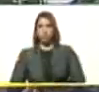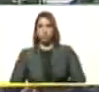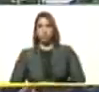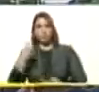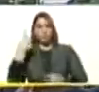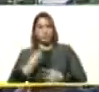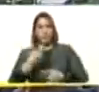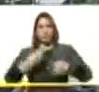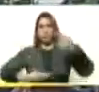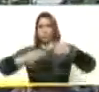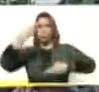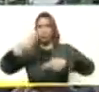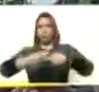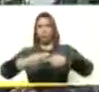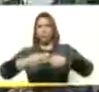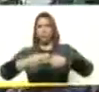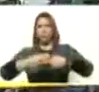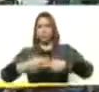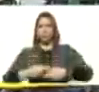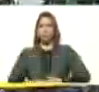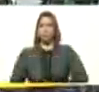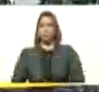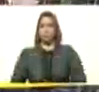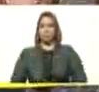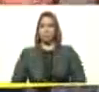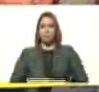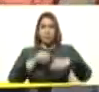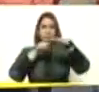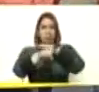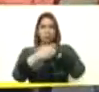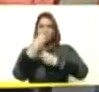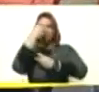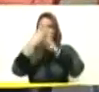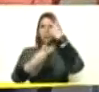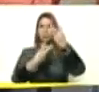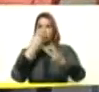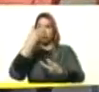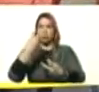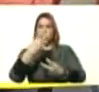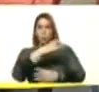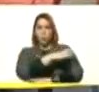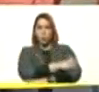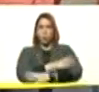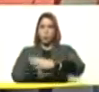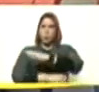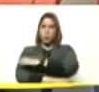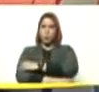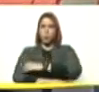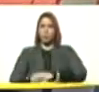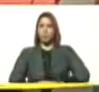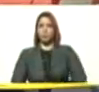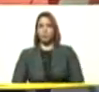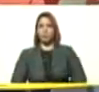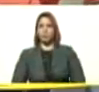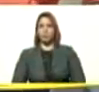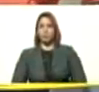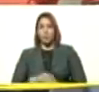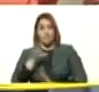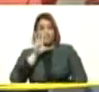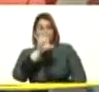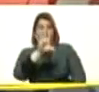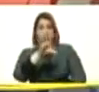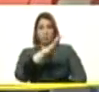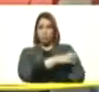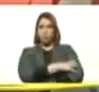Tenemos que construir hacia adentro el músculo de la patria, el músculo